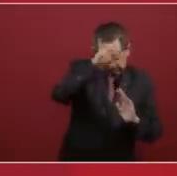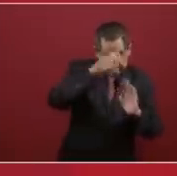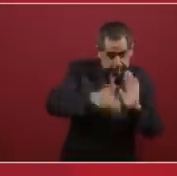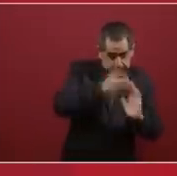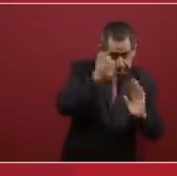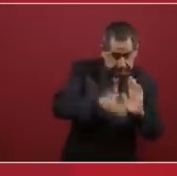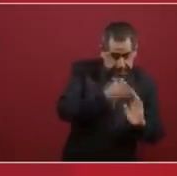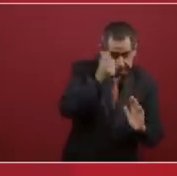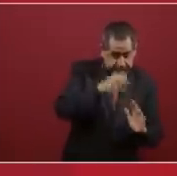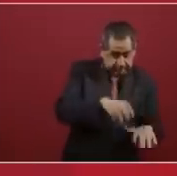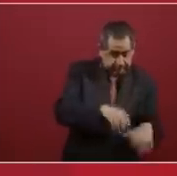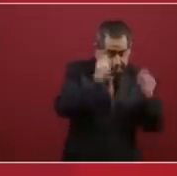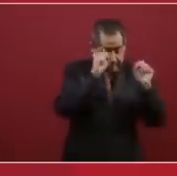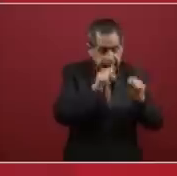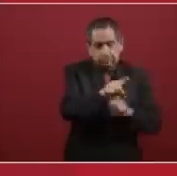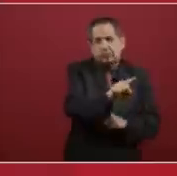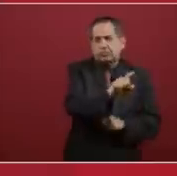que